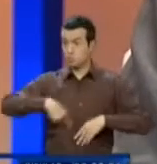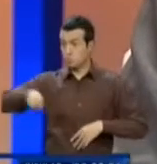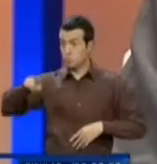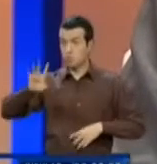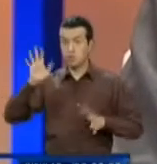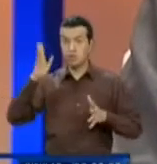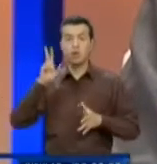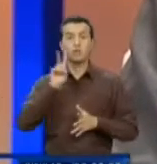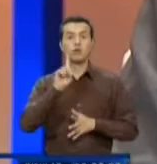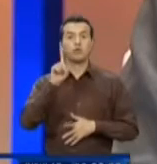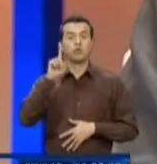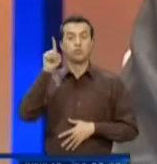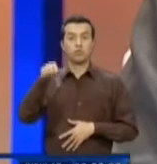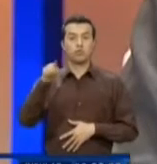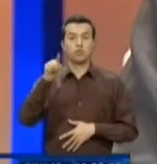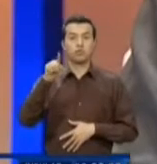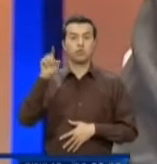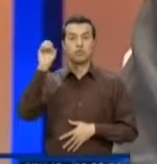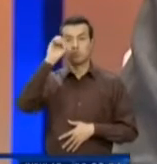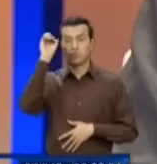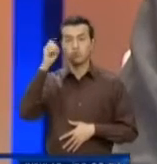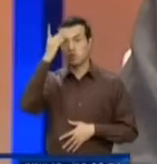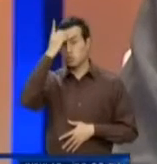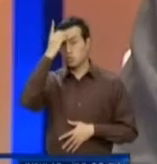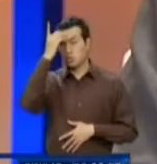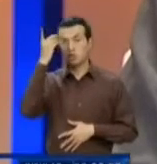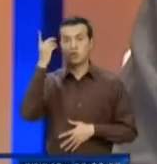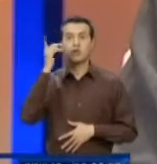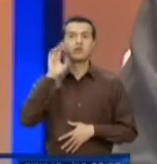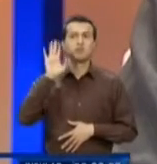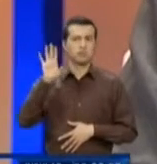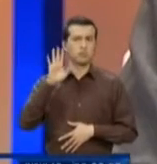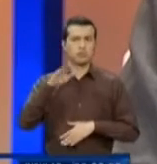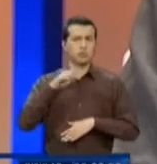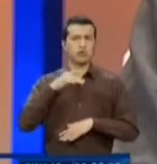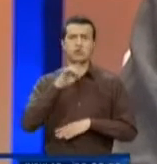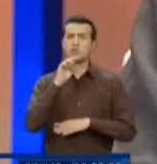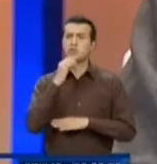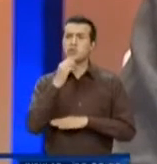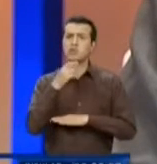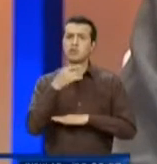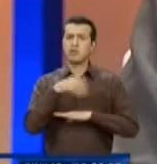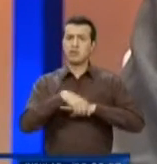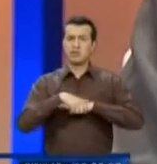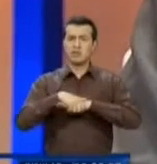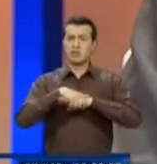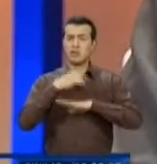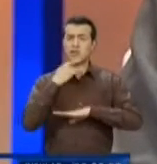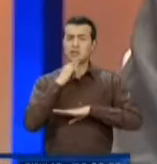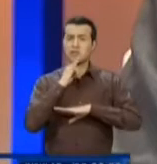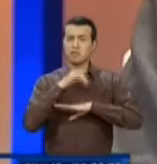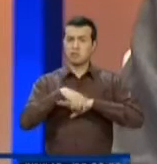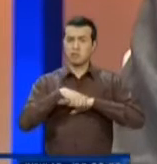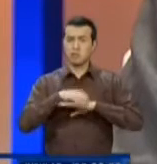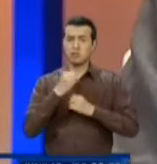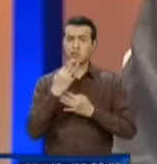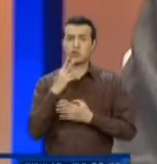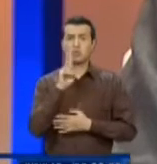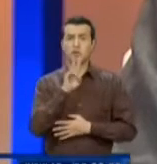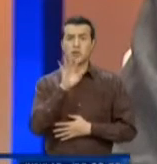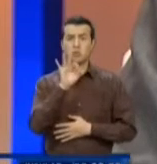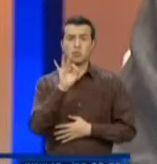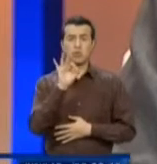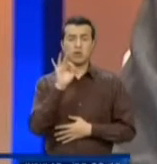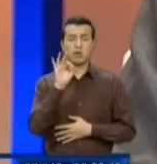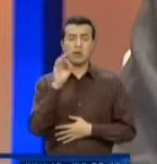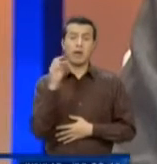el 21.5% de dicha deuda, o la deuda inglesa, equivalente en esos días a 22 millones de pesos, razón por la